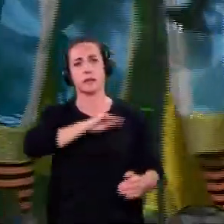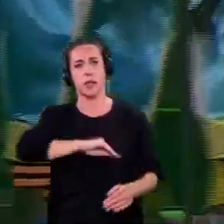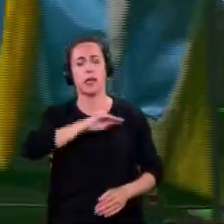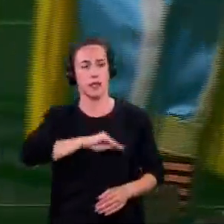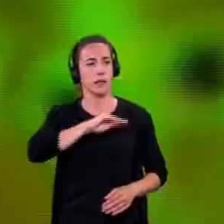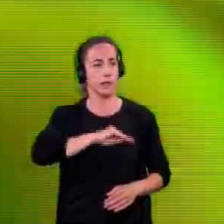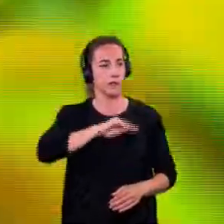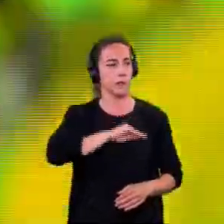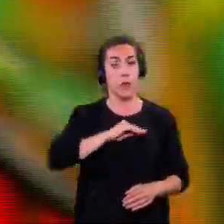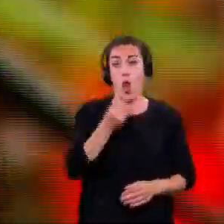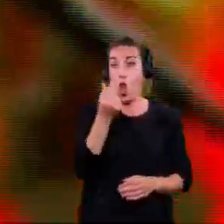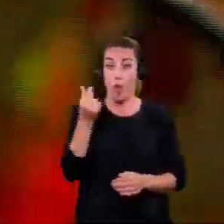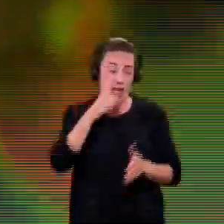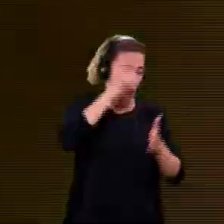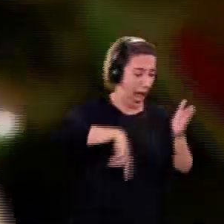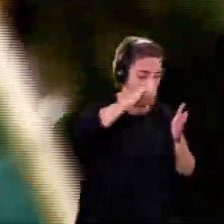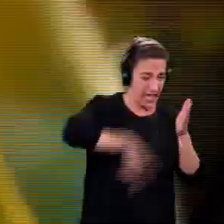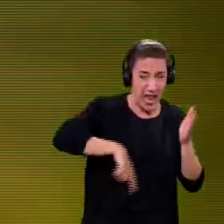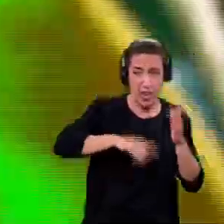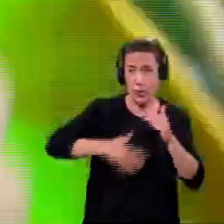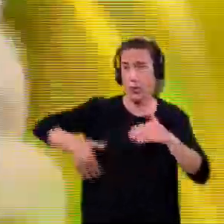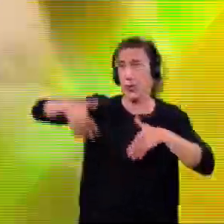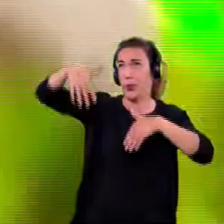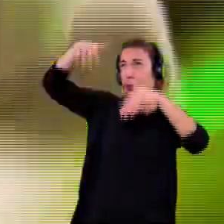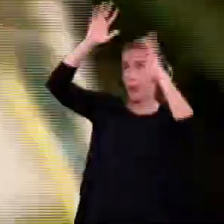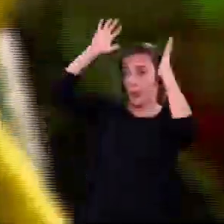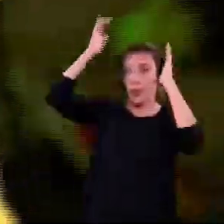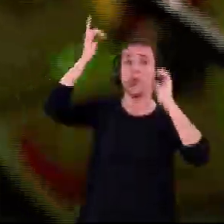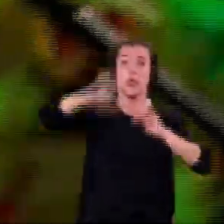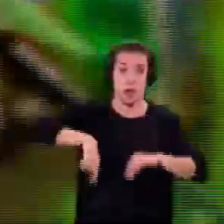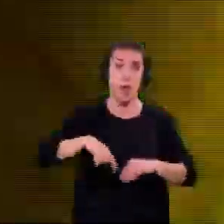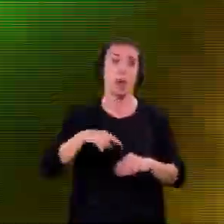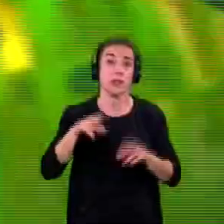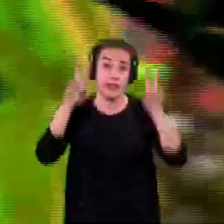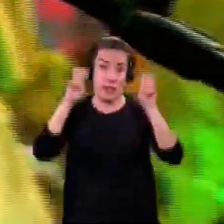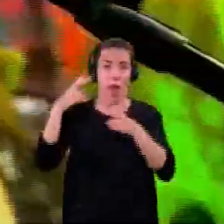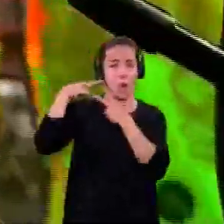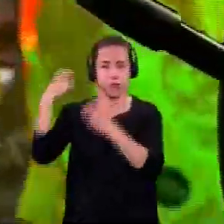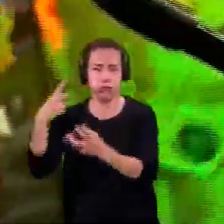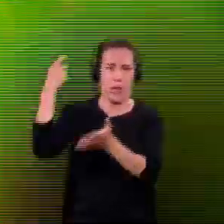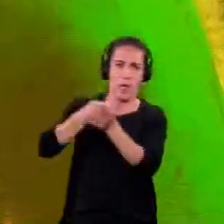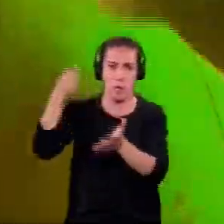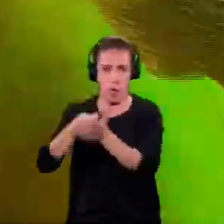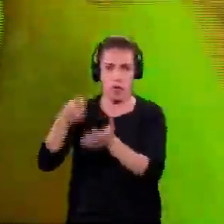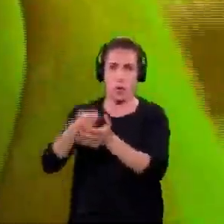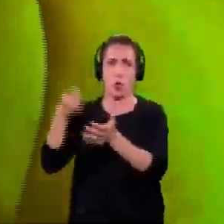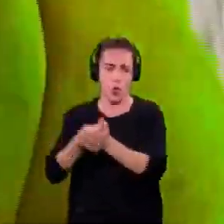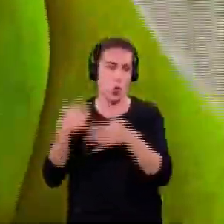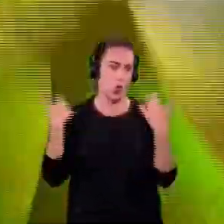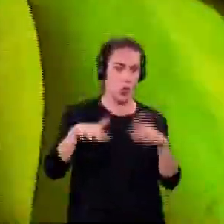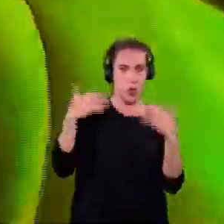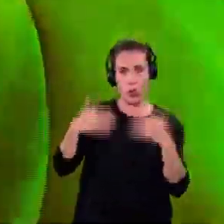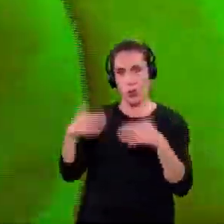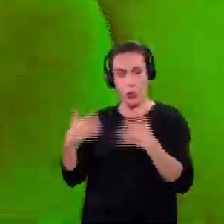preocupación. Con los precios de alquileres por las nubes y con la jodida inflación, ya no hay quien alquile o